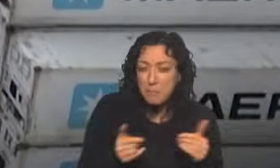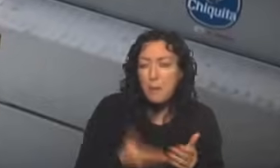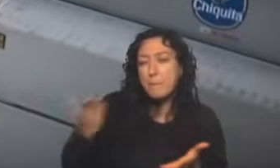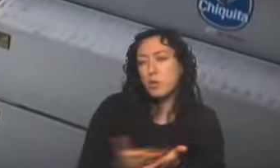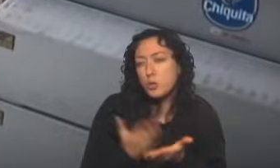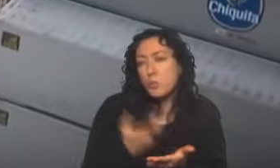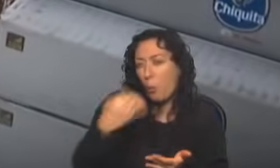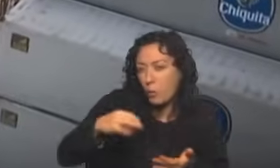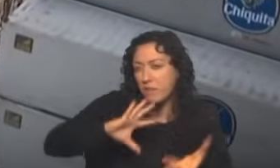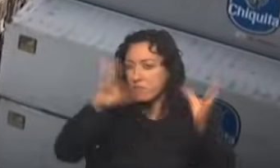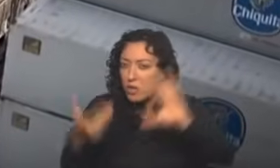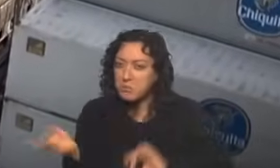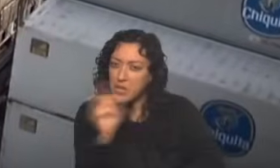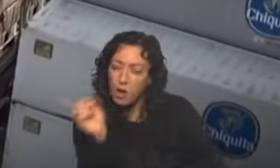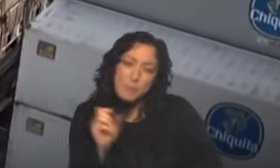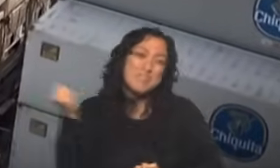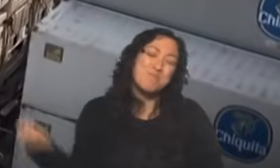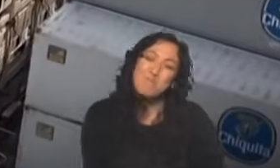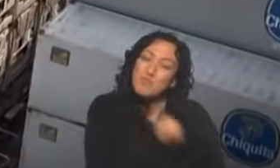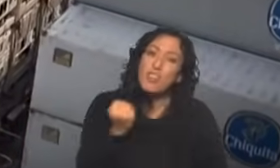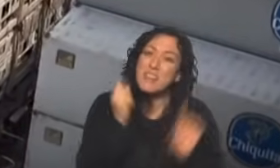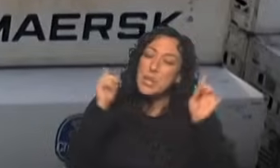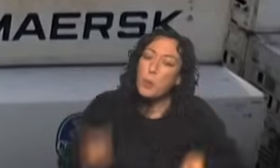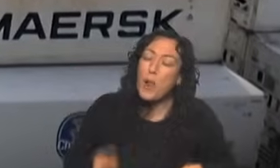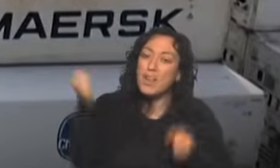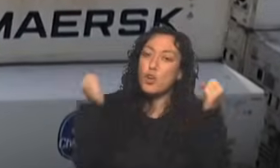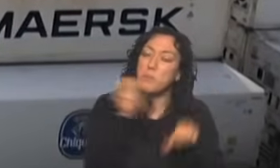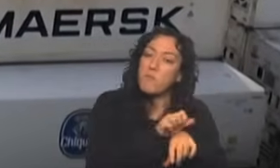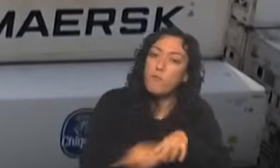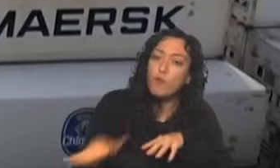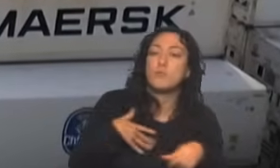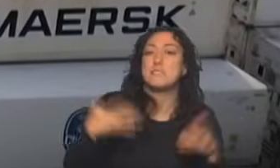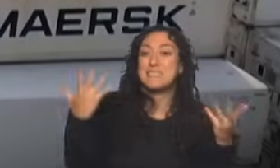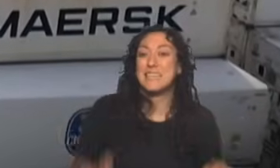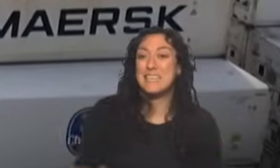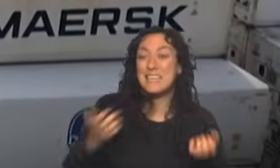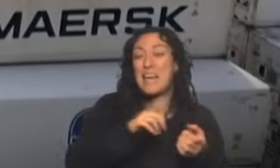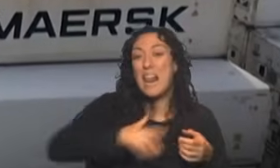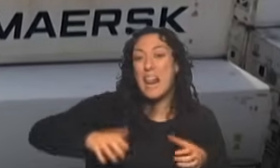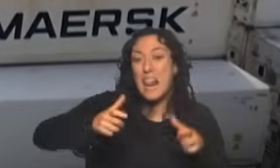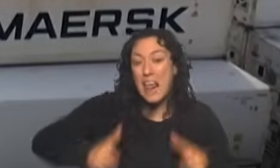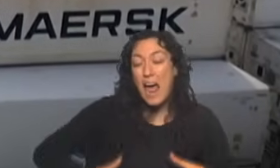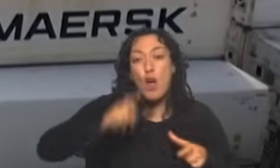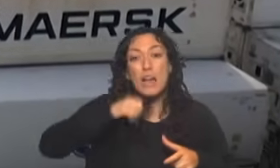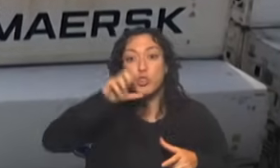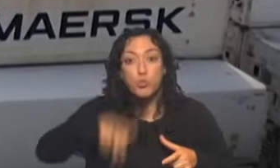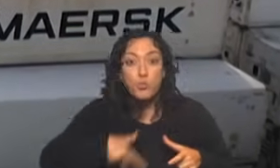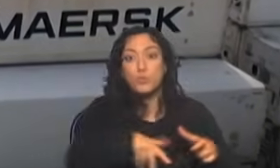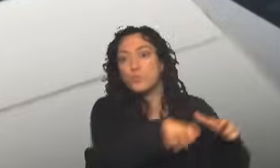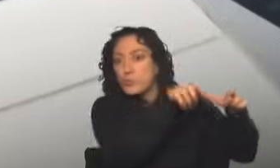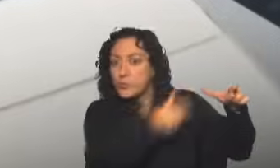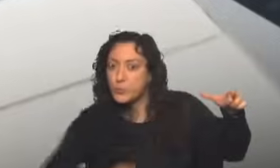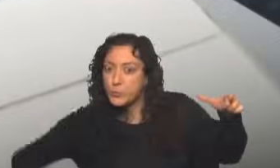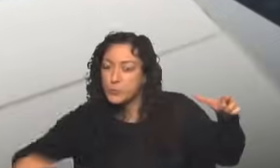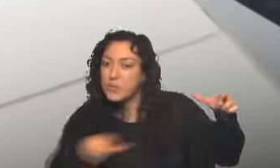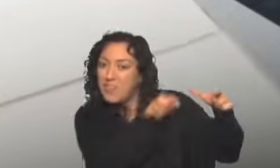su importancia para la economía panameña es crucial, y esto se vio afectado por la sequía del lago Gatún, de donde sale el agua para llenar las esclusas,